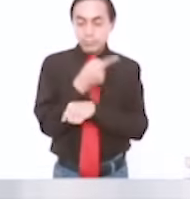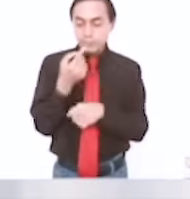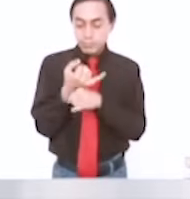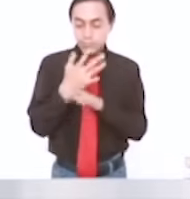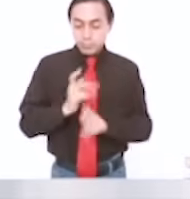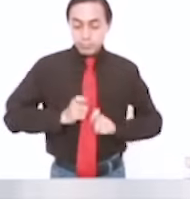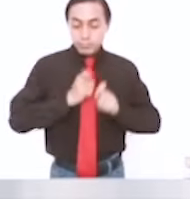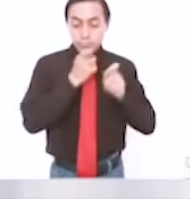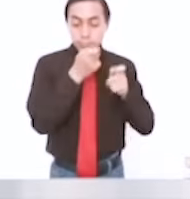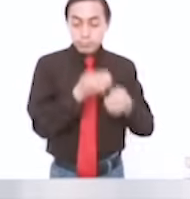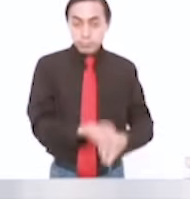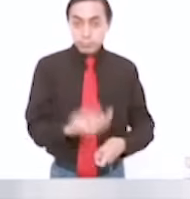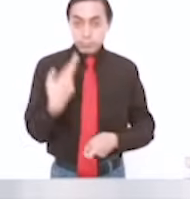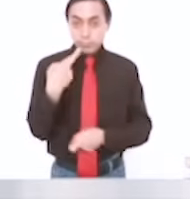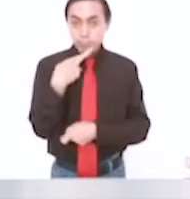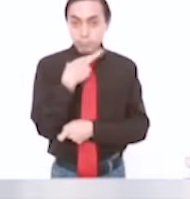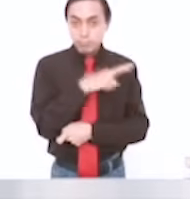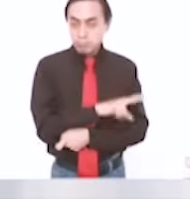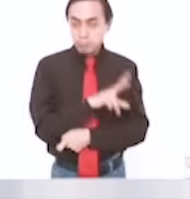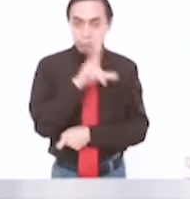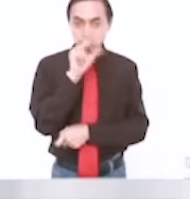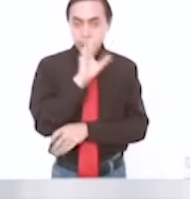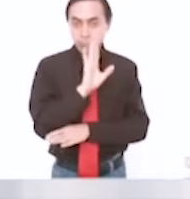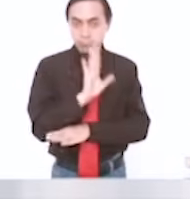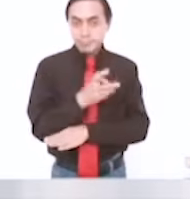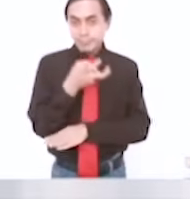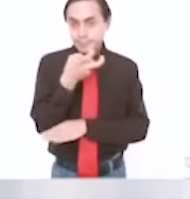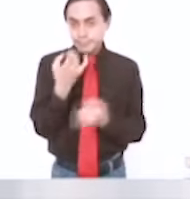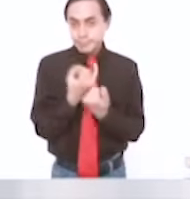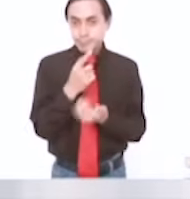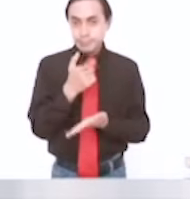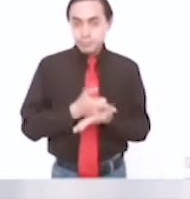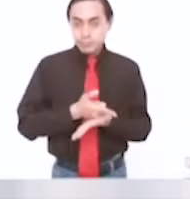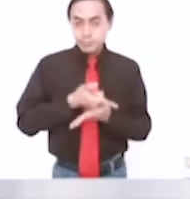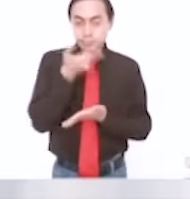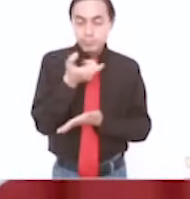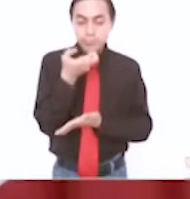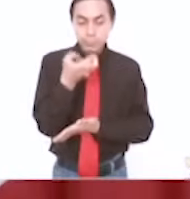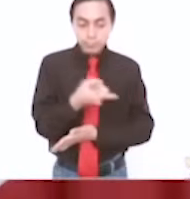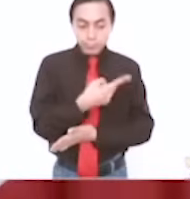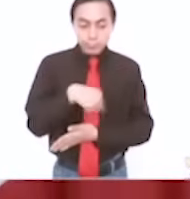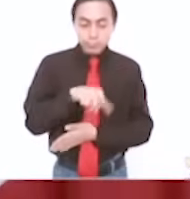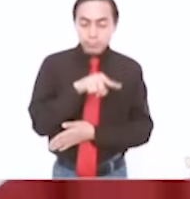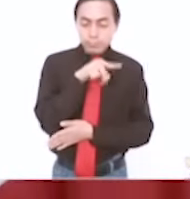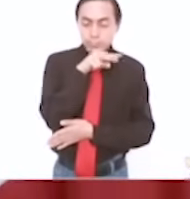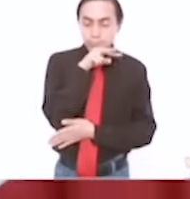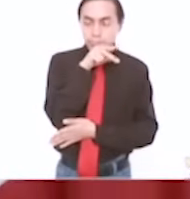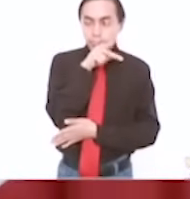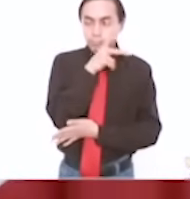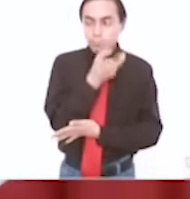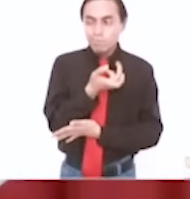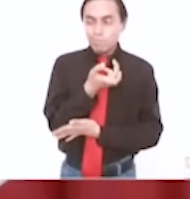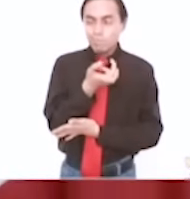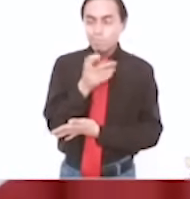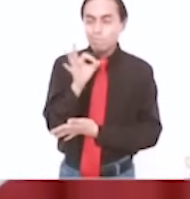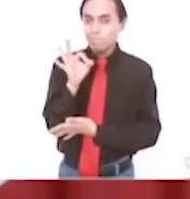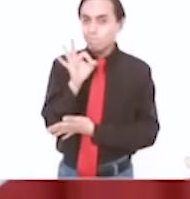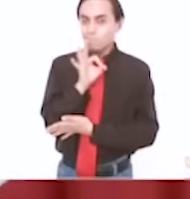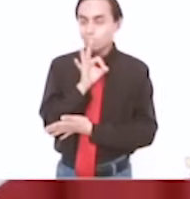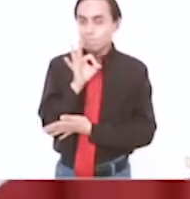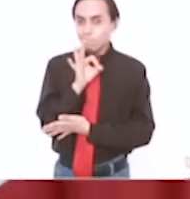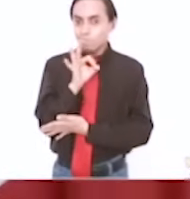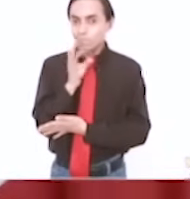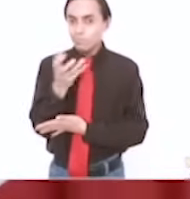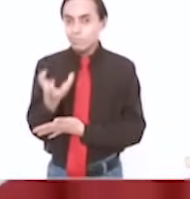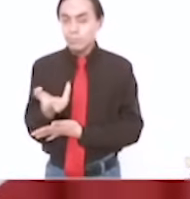información inmediatamente, lo cual dio lugar a preocupación y sospechas. El mandatario capitalino agregó que